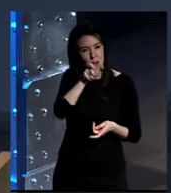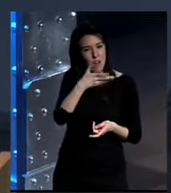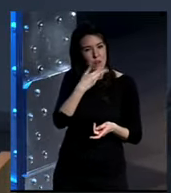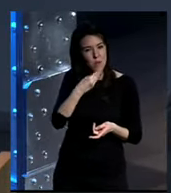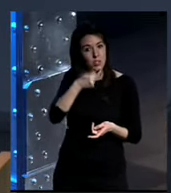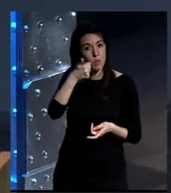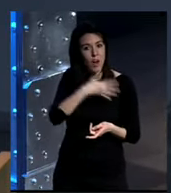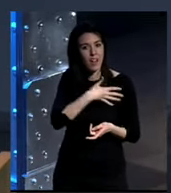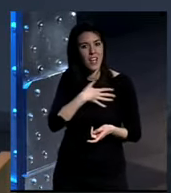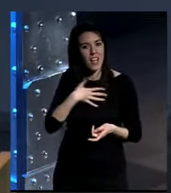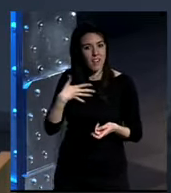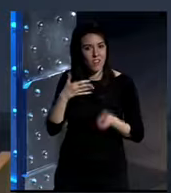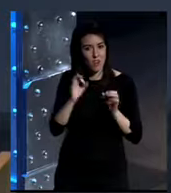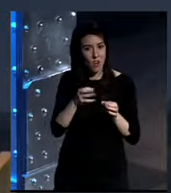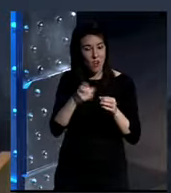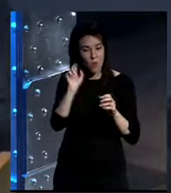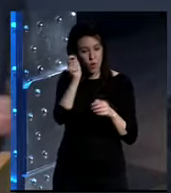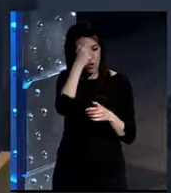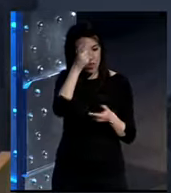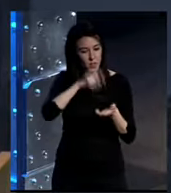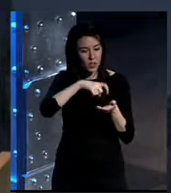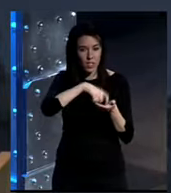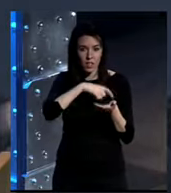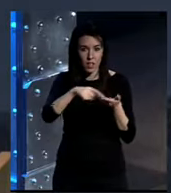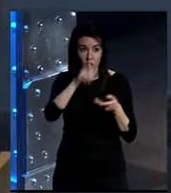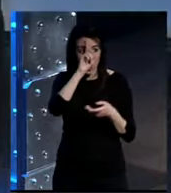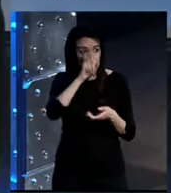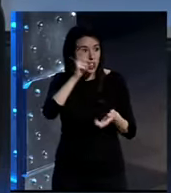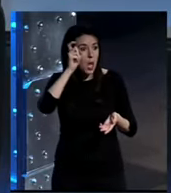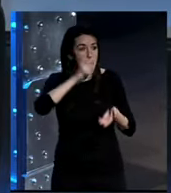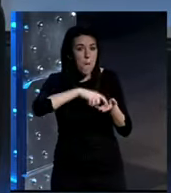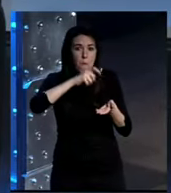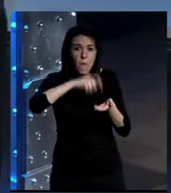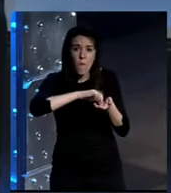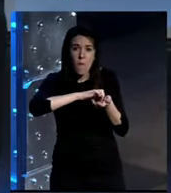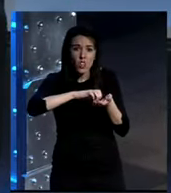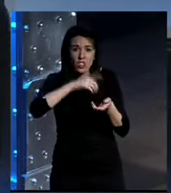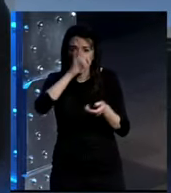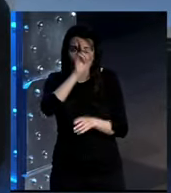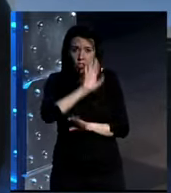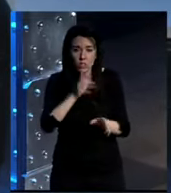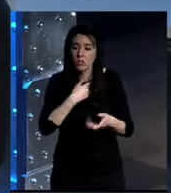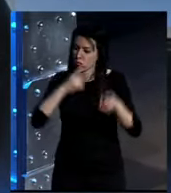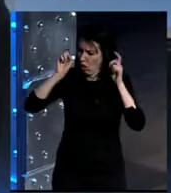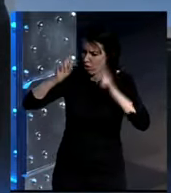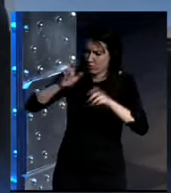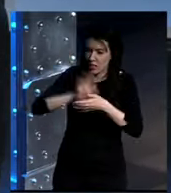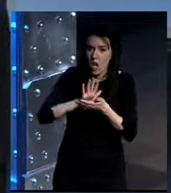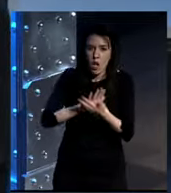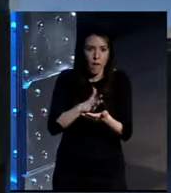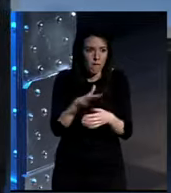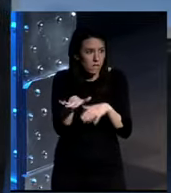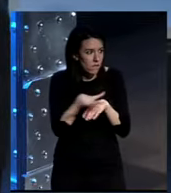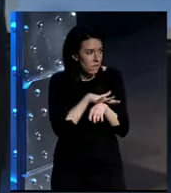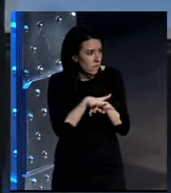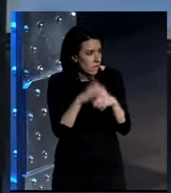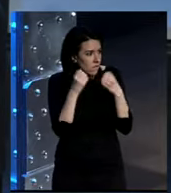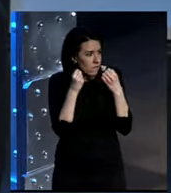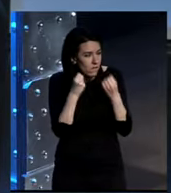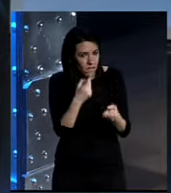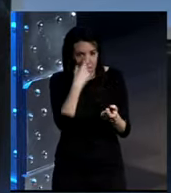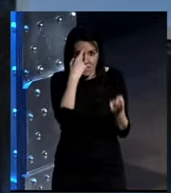Ese concepto que los telegrafistas... Yo es que siento mucho no saber Morse. Yo no podía ir a ese concurso porque no sé Morse, pero lo siento muchísimo porque es una